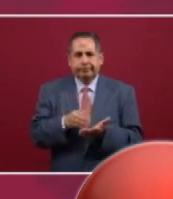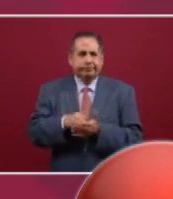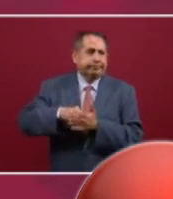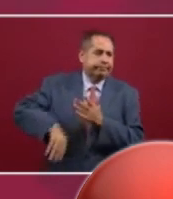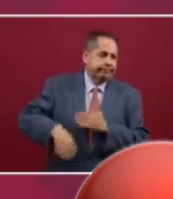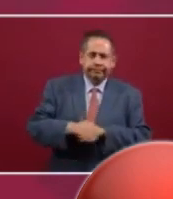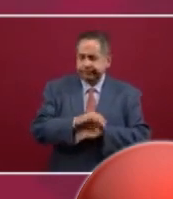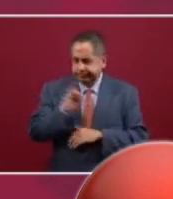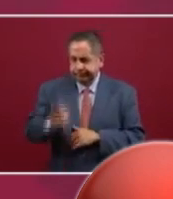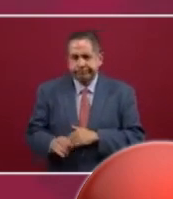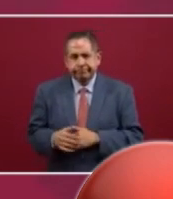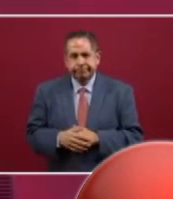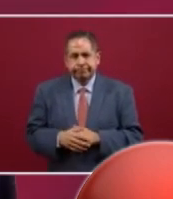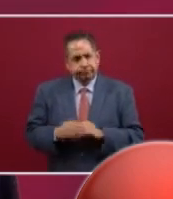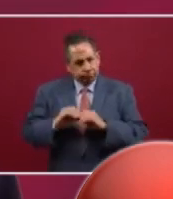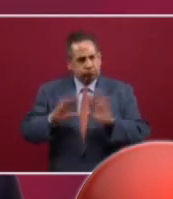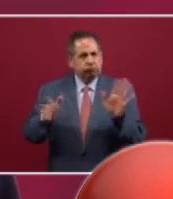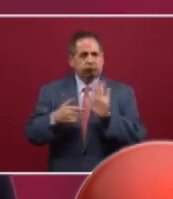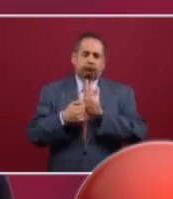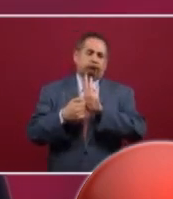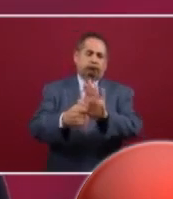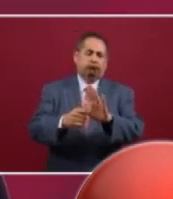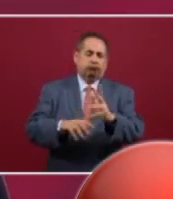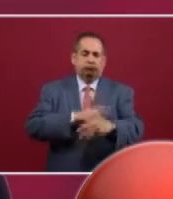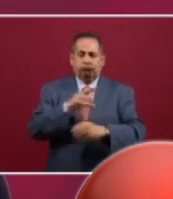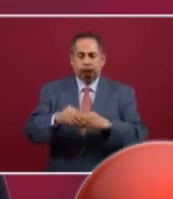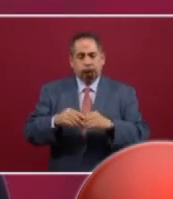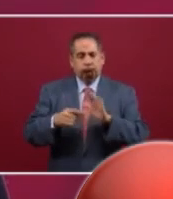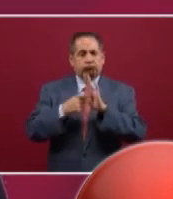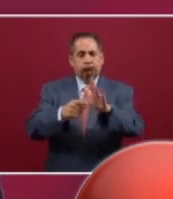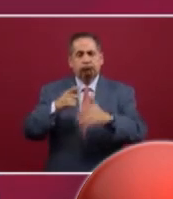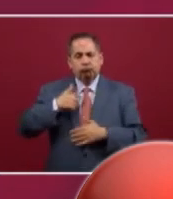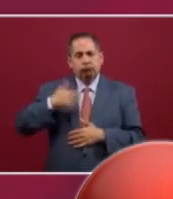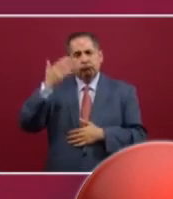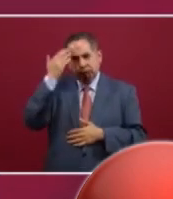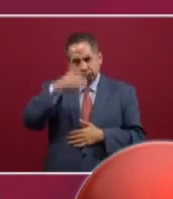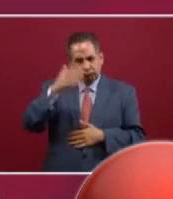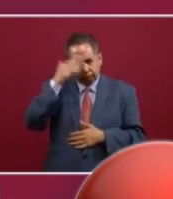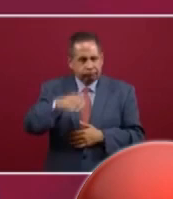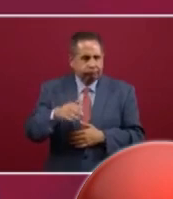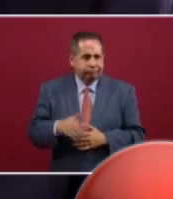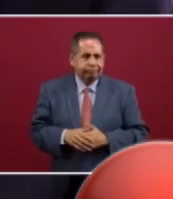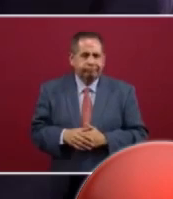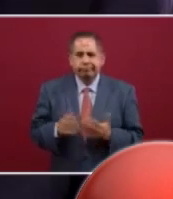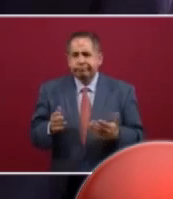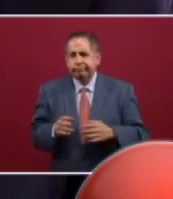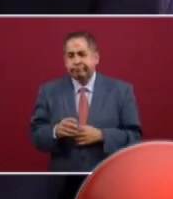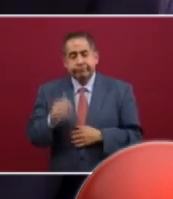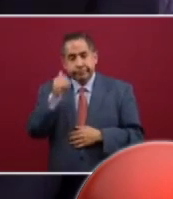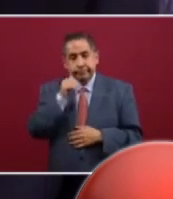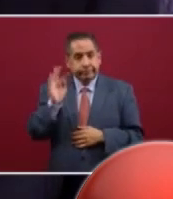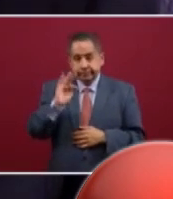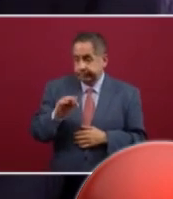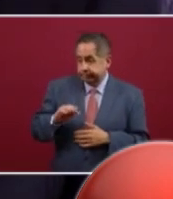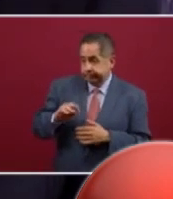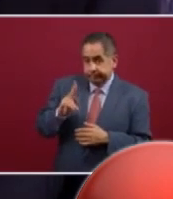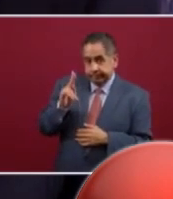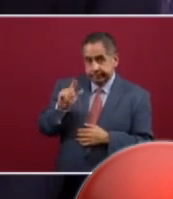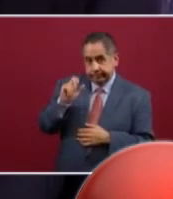y aquí todos vamos a saber si esta